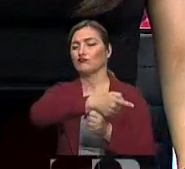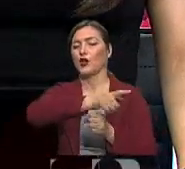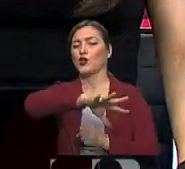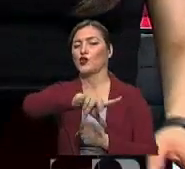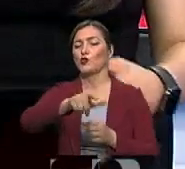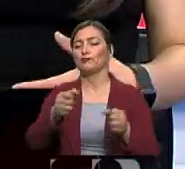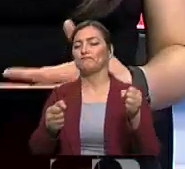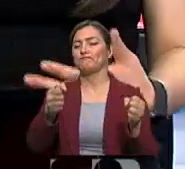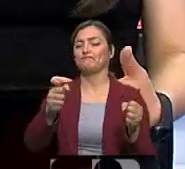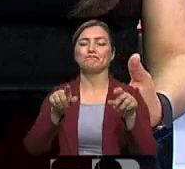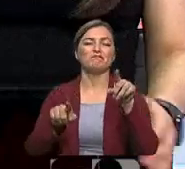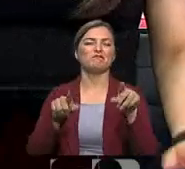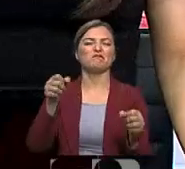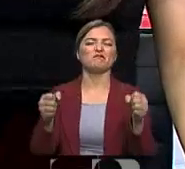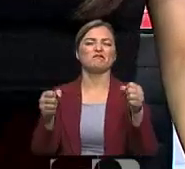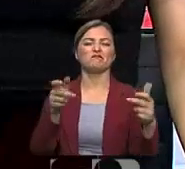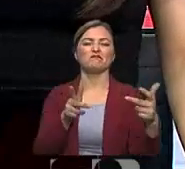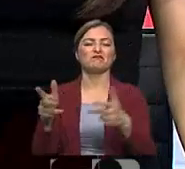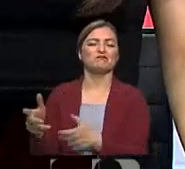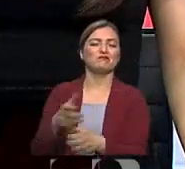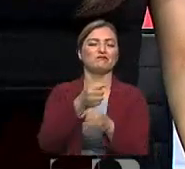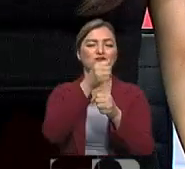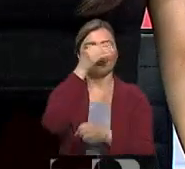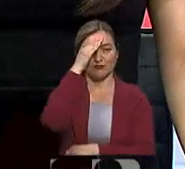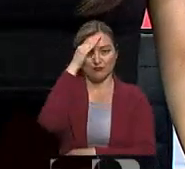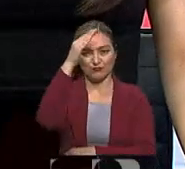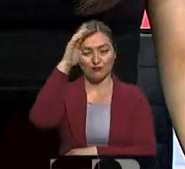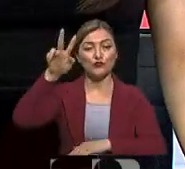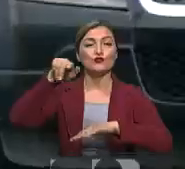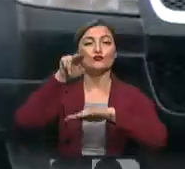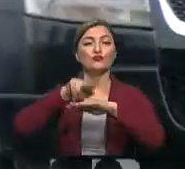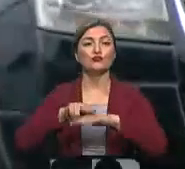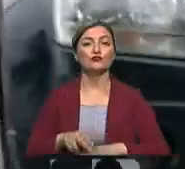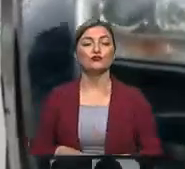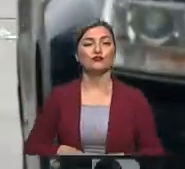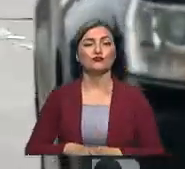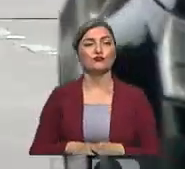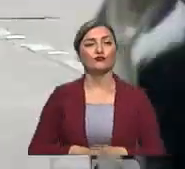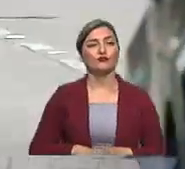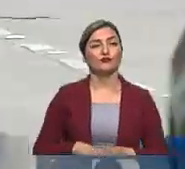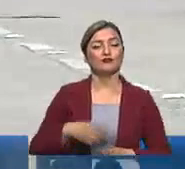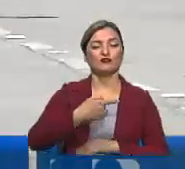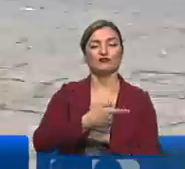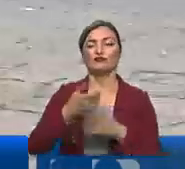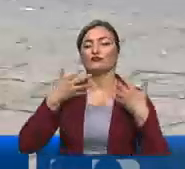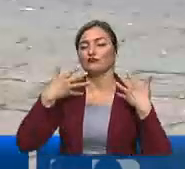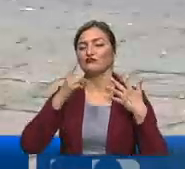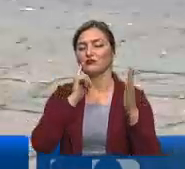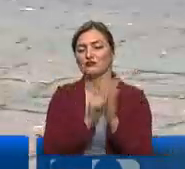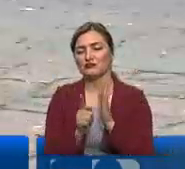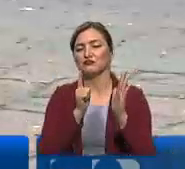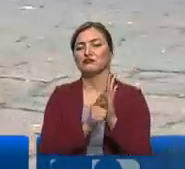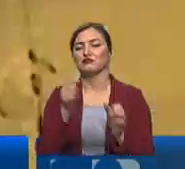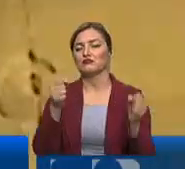de vehículos. Algunos carros ya han sido recuperados por la Policía Nacional. A diario en el puerto principal se denuncia el